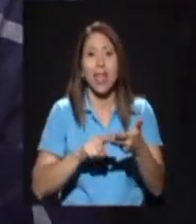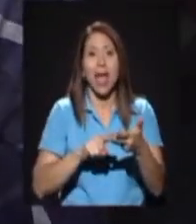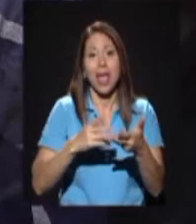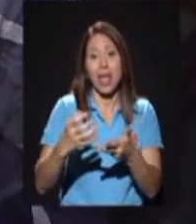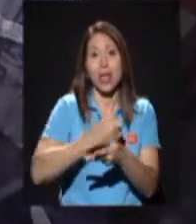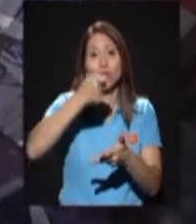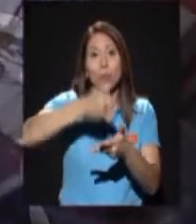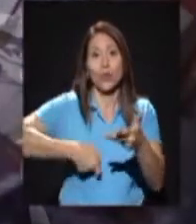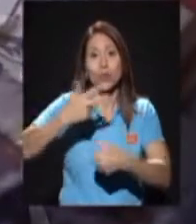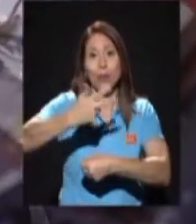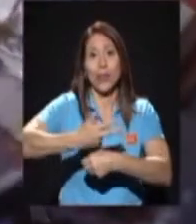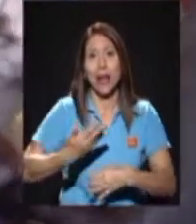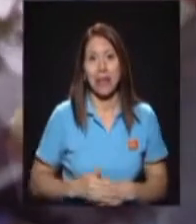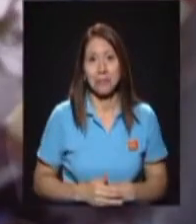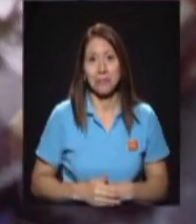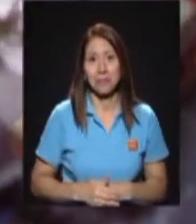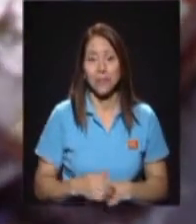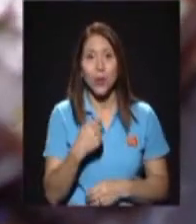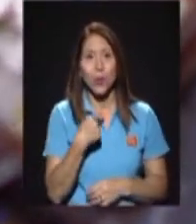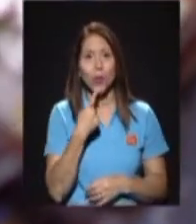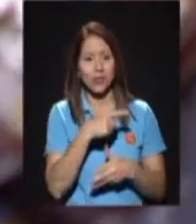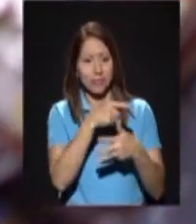Y uno dice, eso no suma.